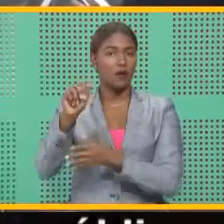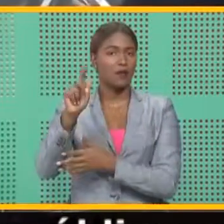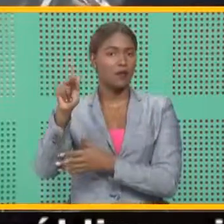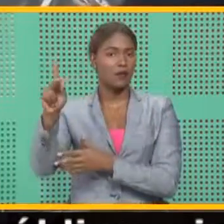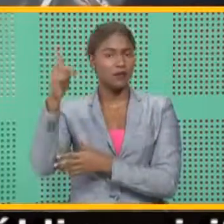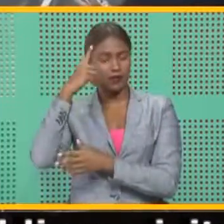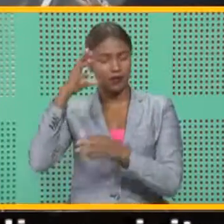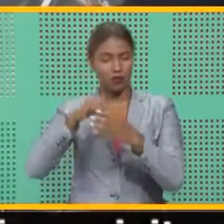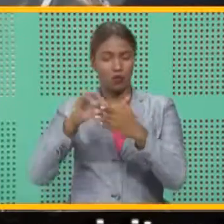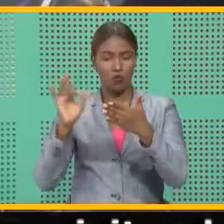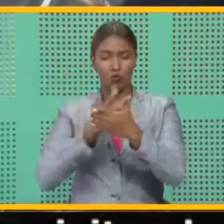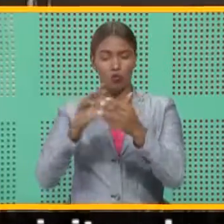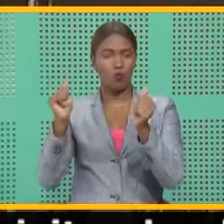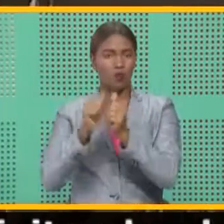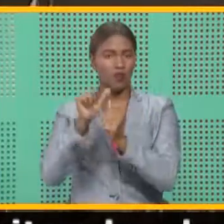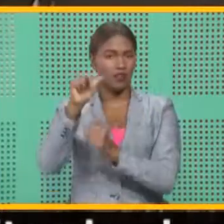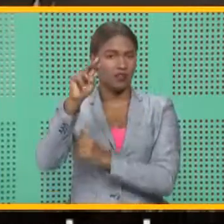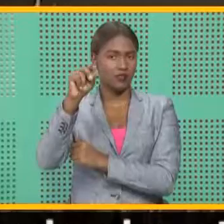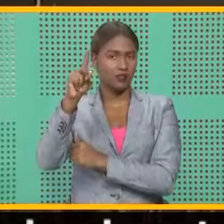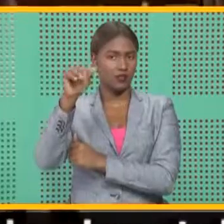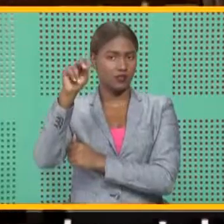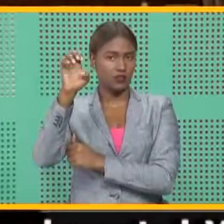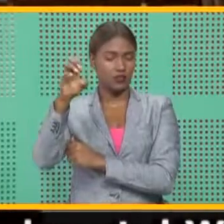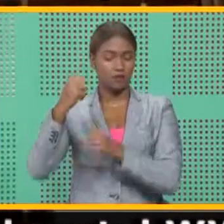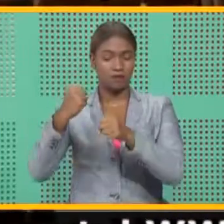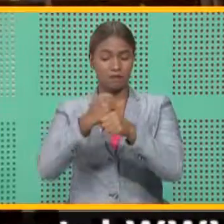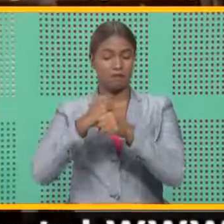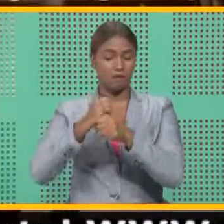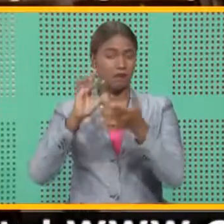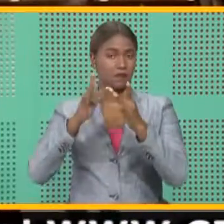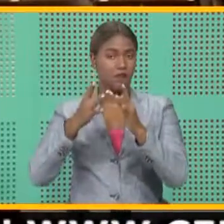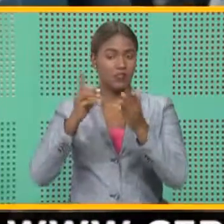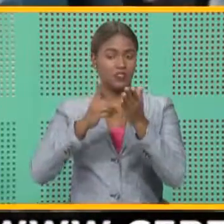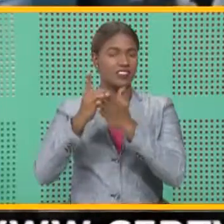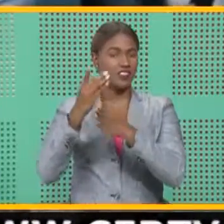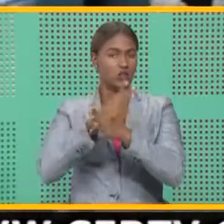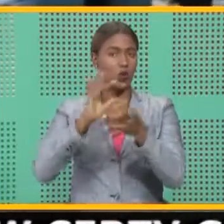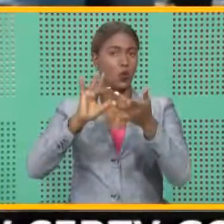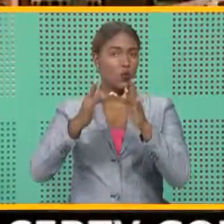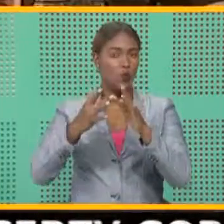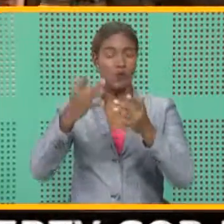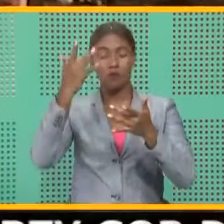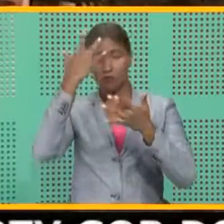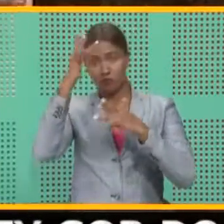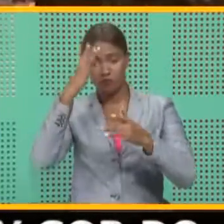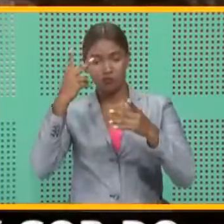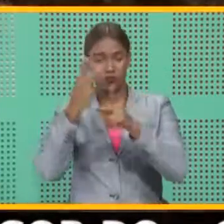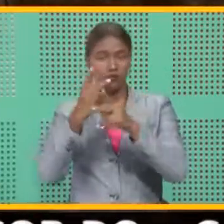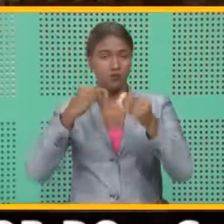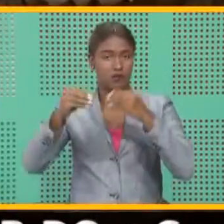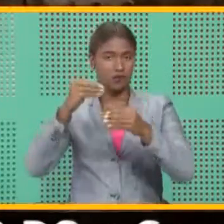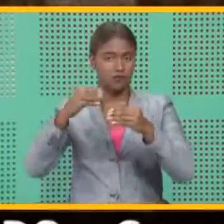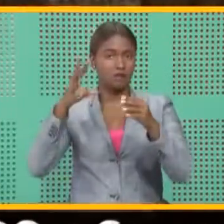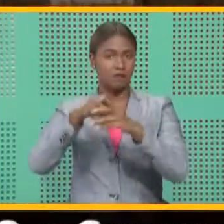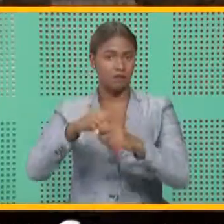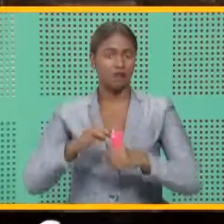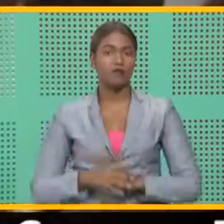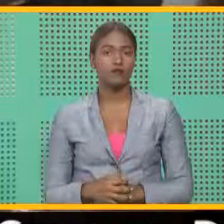para Dispositivos con Android, Ciberseguridad, Desarrollo Web, Inteligencia de Negocios y Big Data.